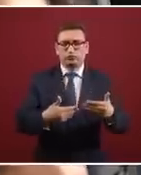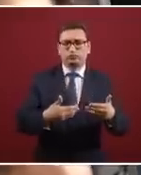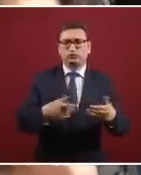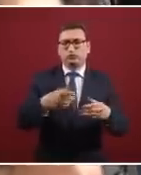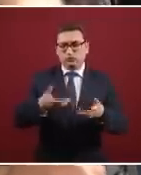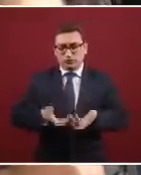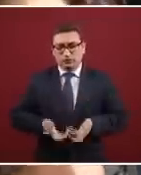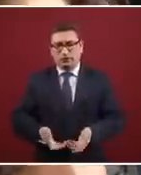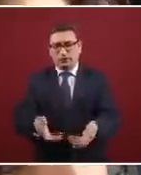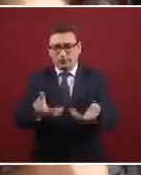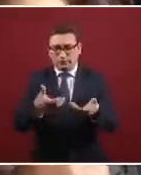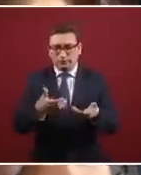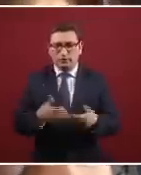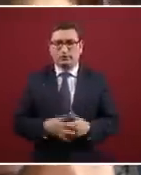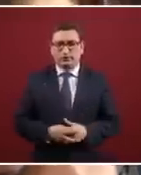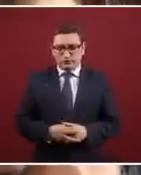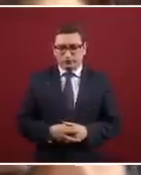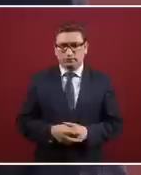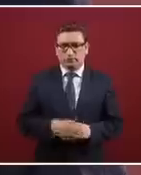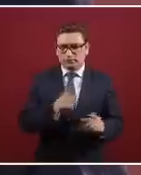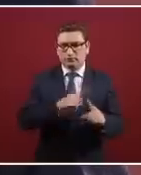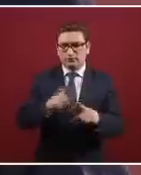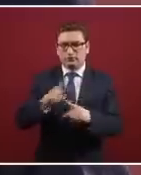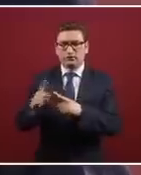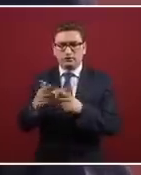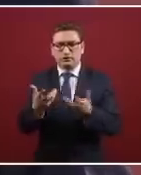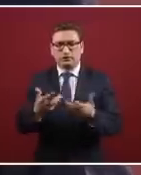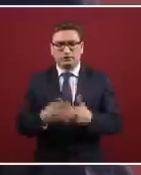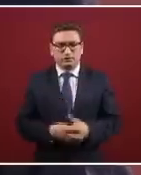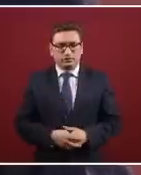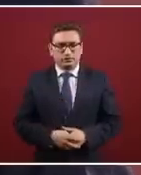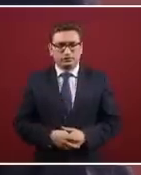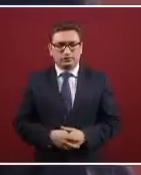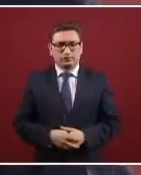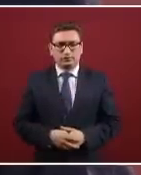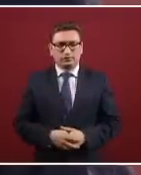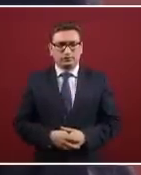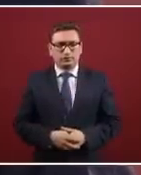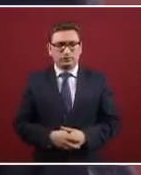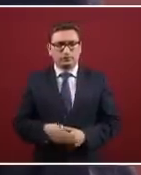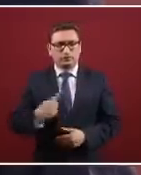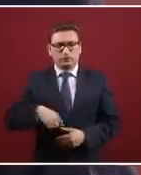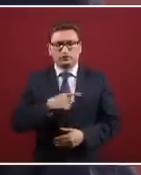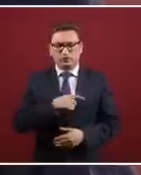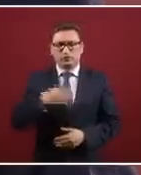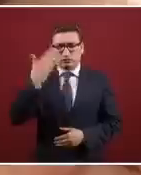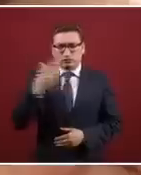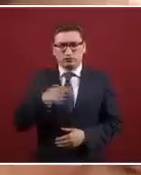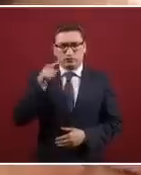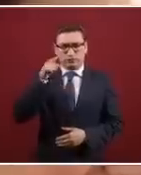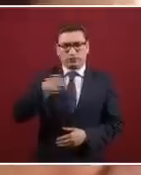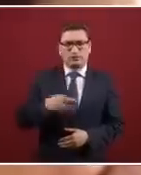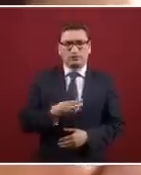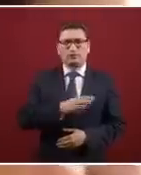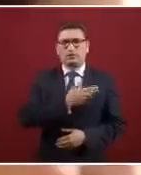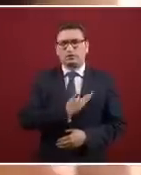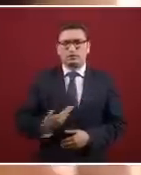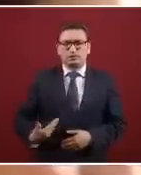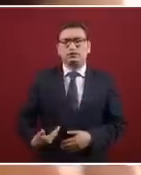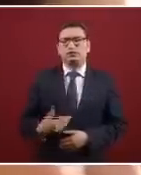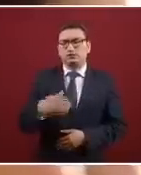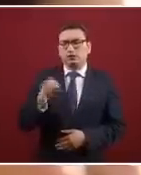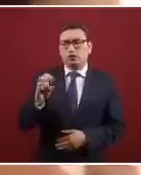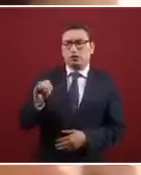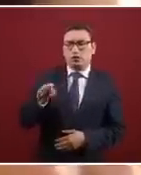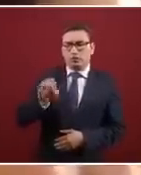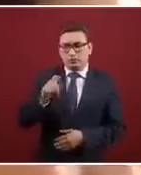los caminos, el drenaje pluvial, todo se está mejorando. Sí. Pero te encargo mucho a OME. Tenemos un buen presidente municipal allá. Te encargo mucho a OME. Vengo